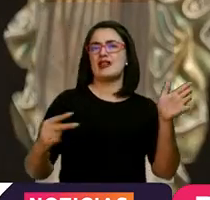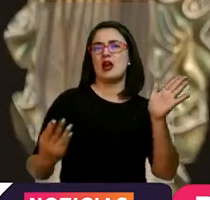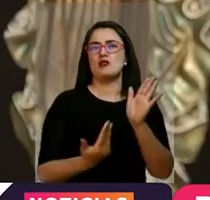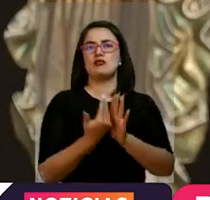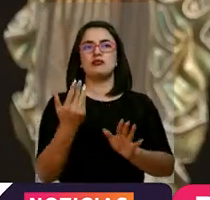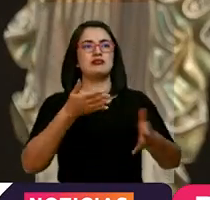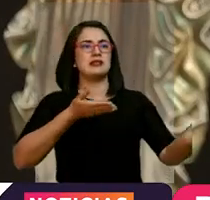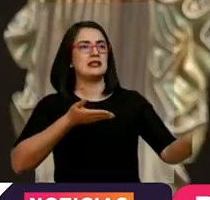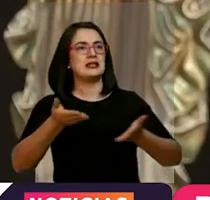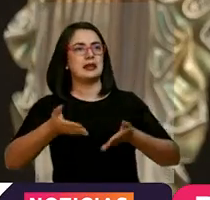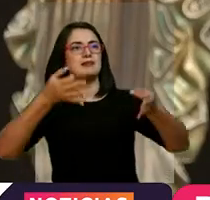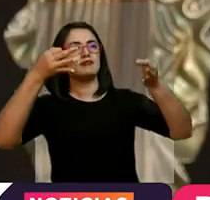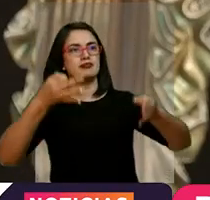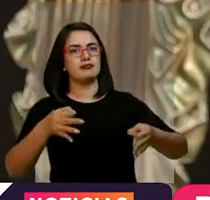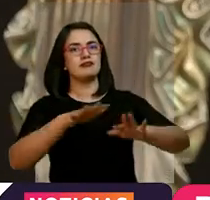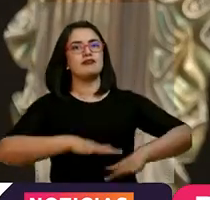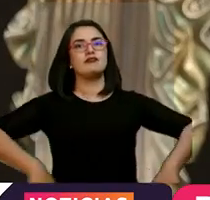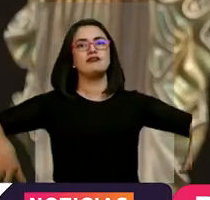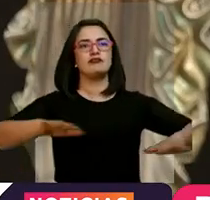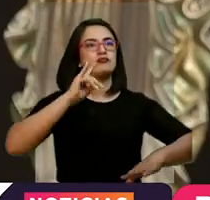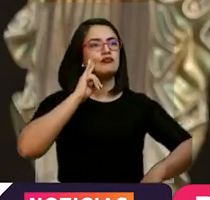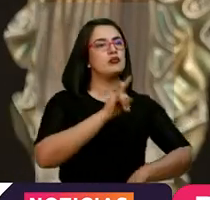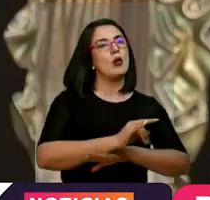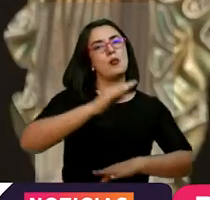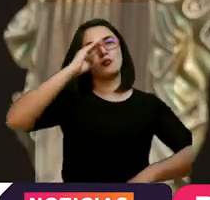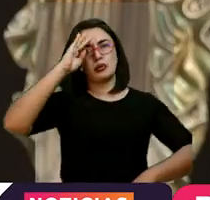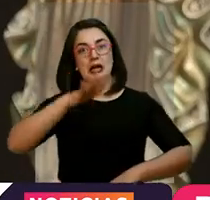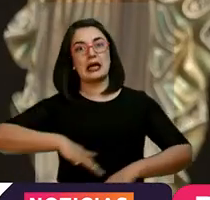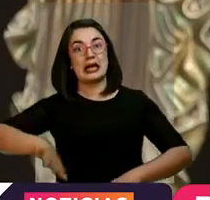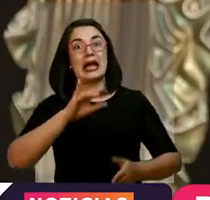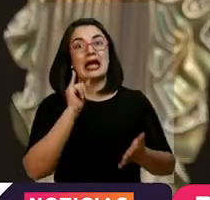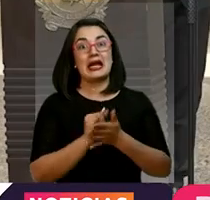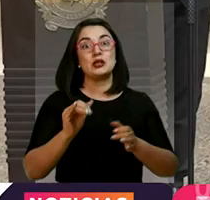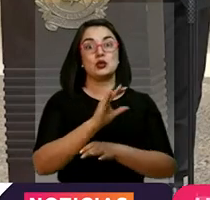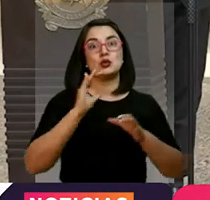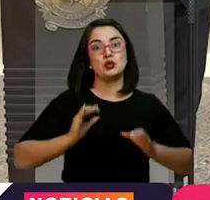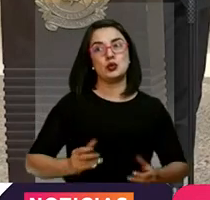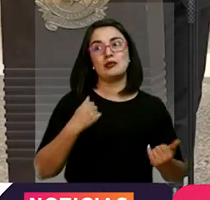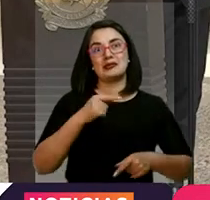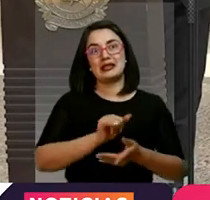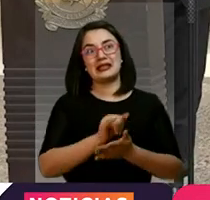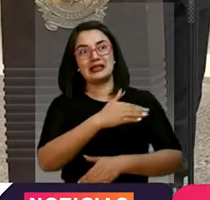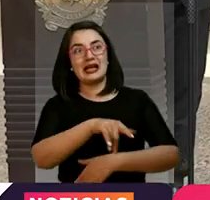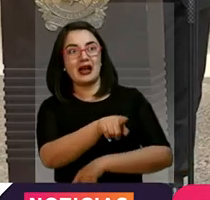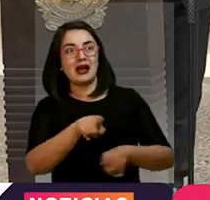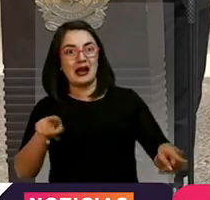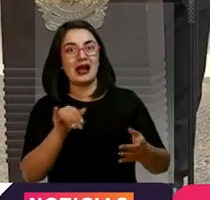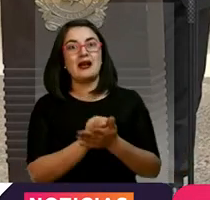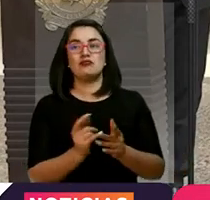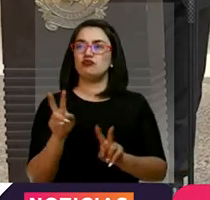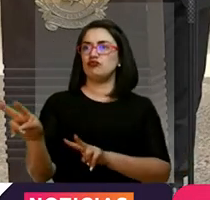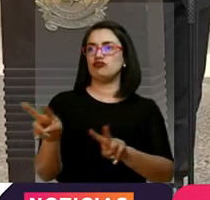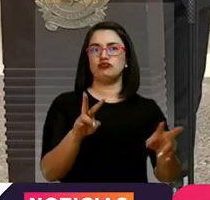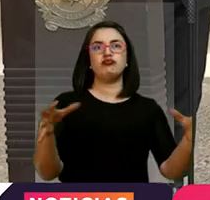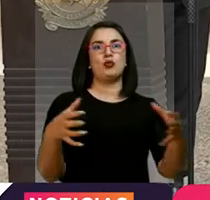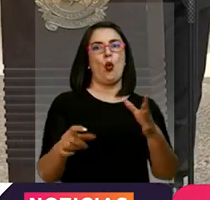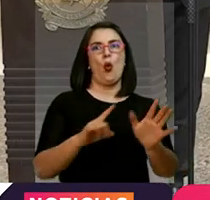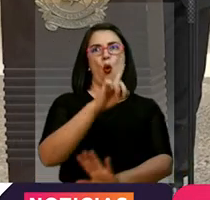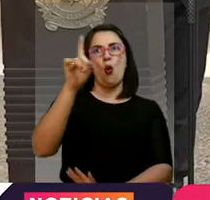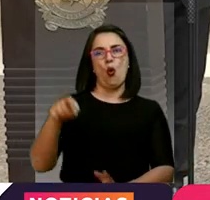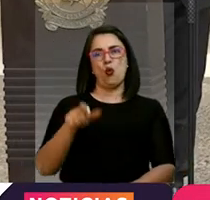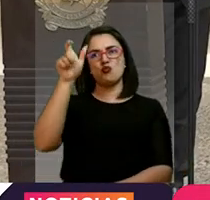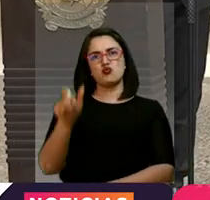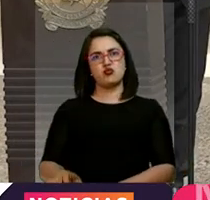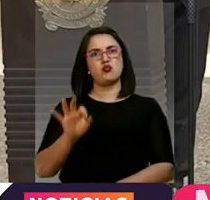servicio, del servicio policial. Y esto es lo que los ciudadanos van a ver en la calle. Este es un paquete integral, integral para